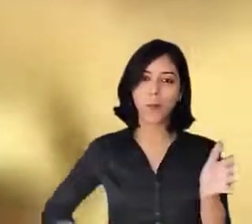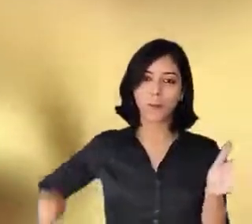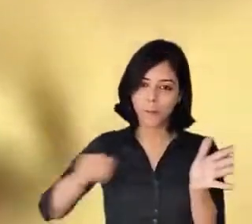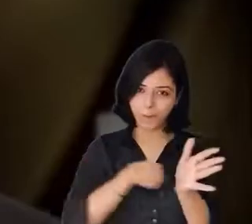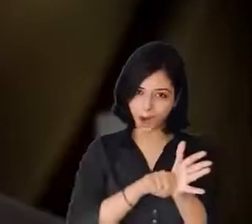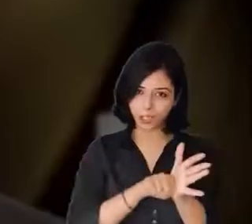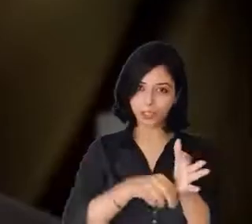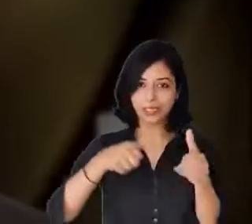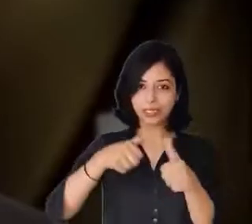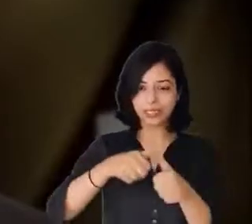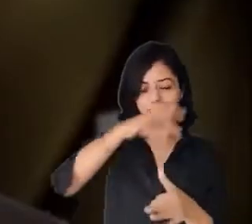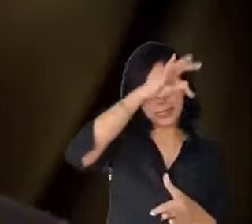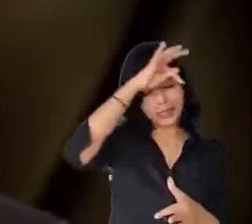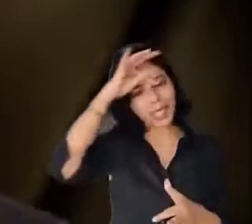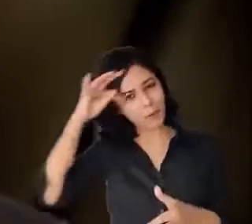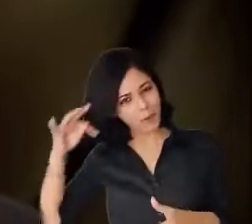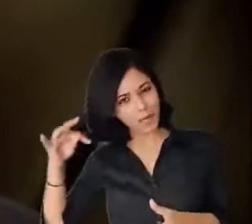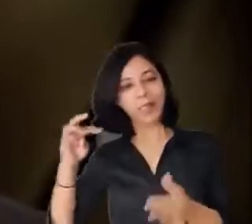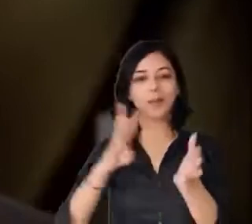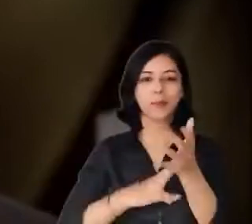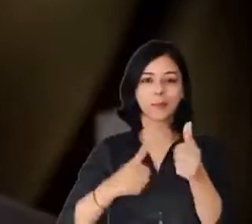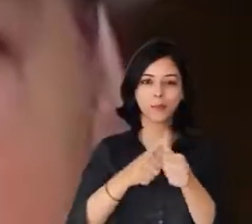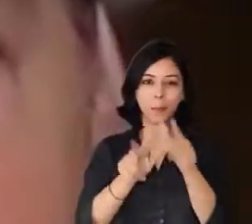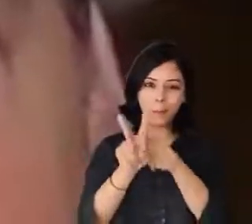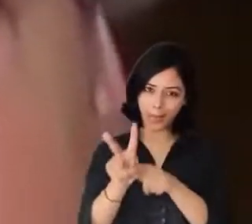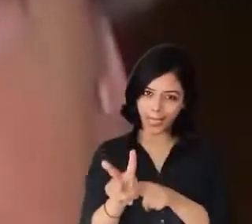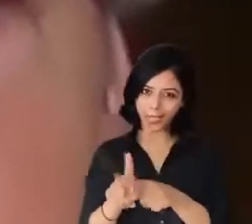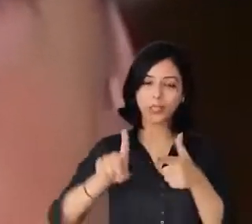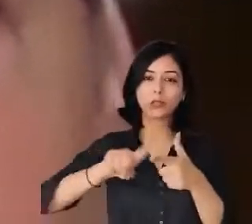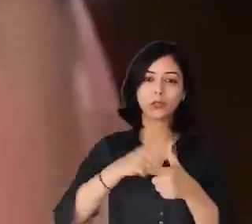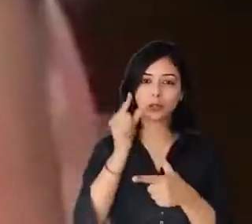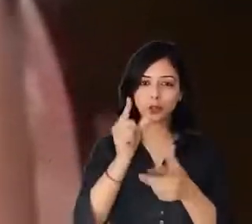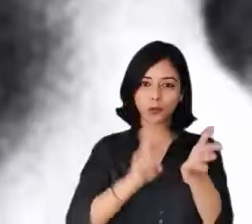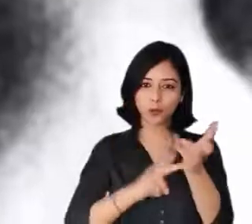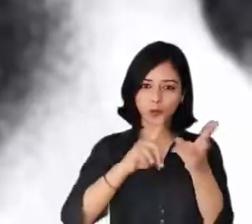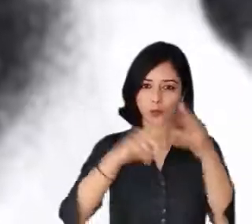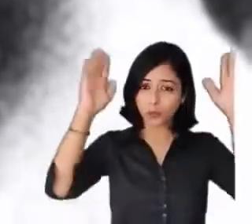costado. Era muy desafiante en toda su manera de actuar.